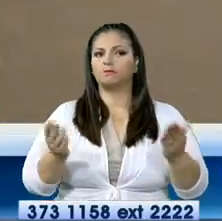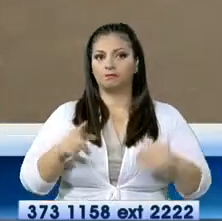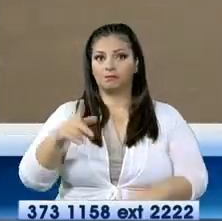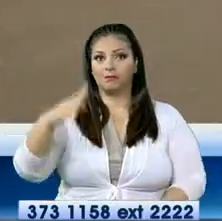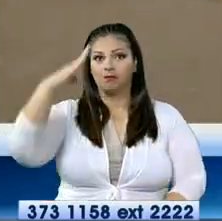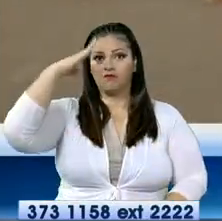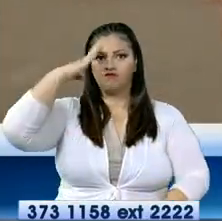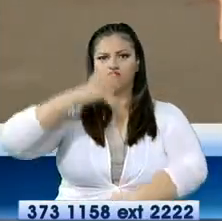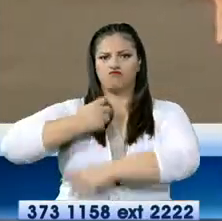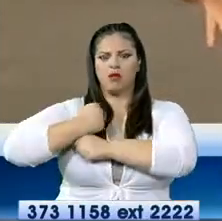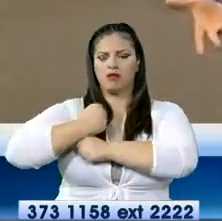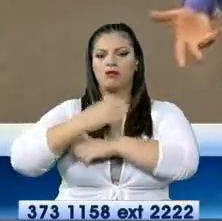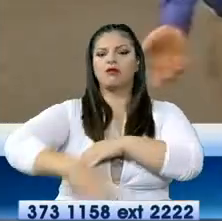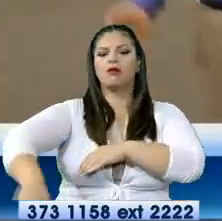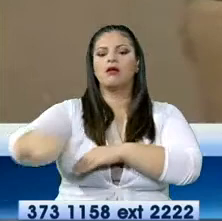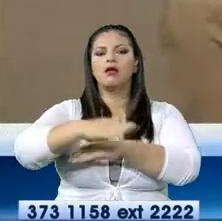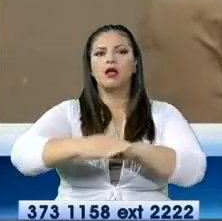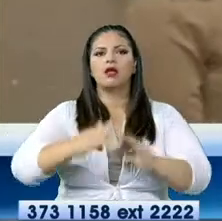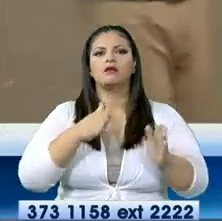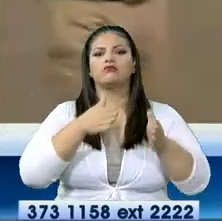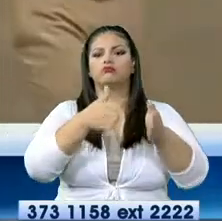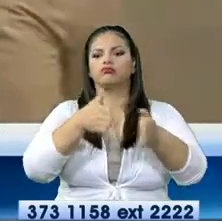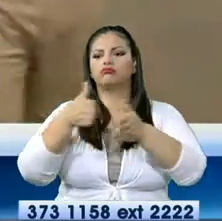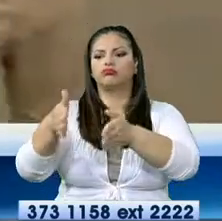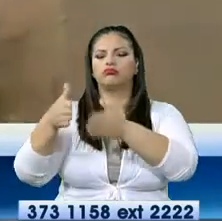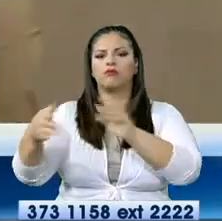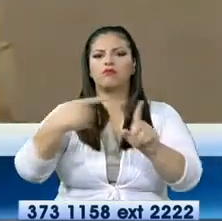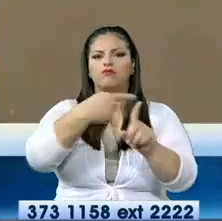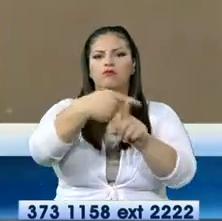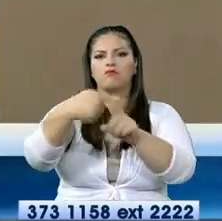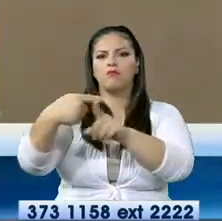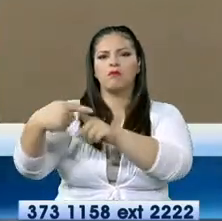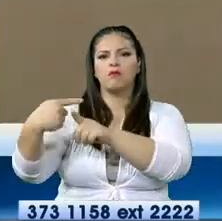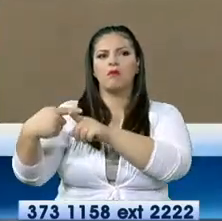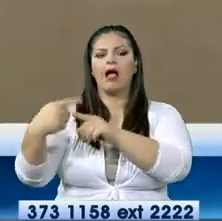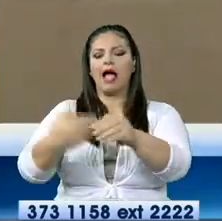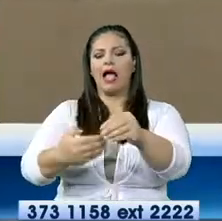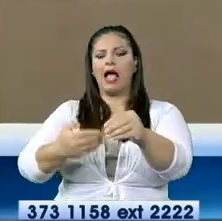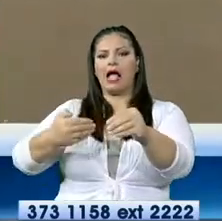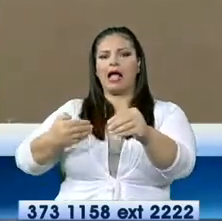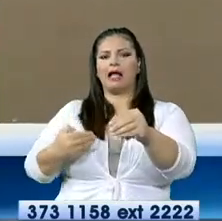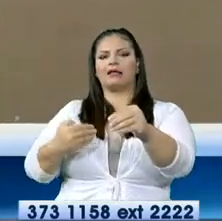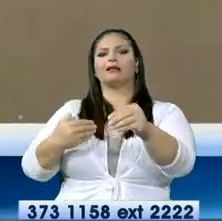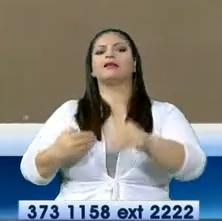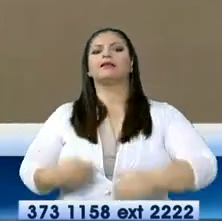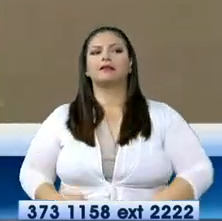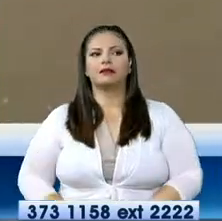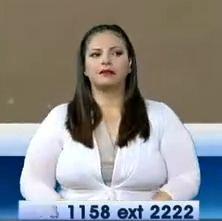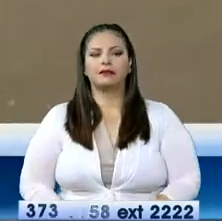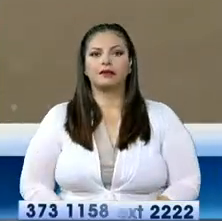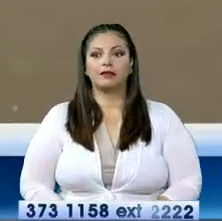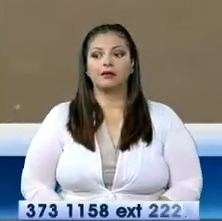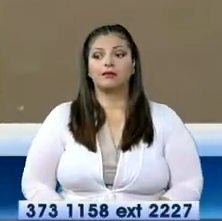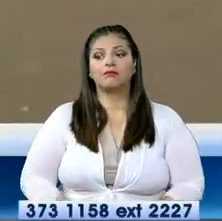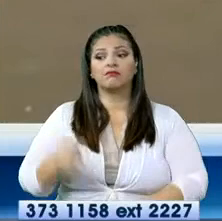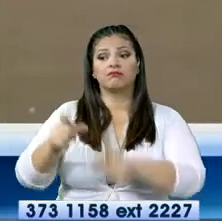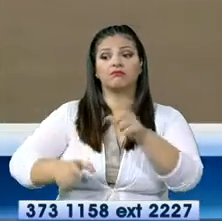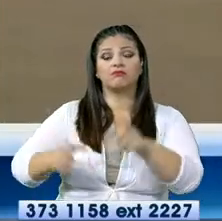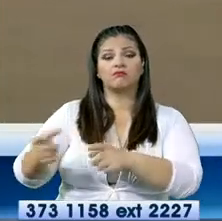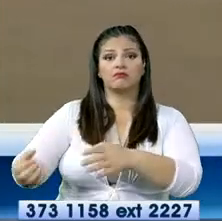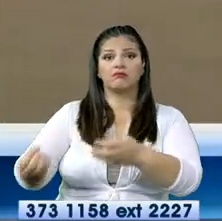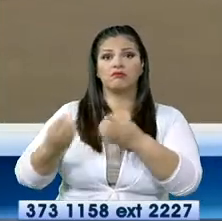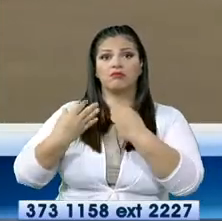¿Qué sucede por acá? Pues según los habitantes de este sector, llevan ya 3 meses viviendo